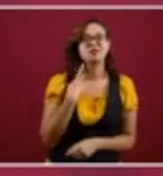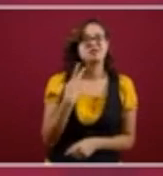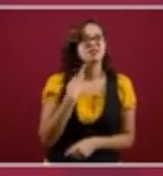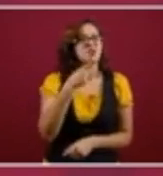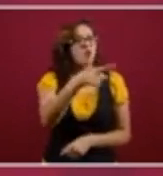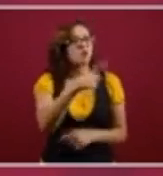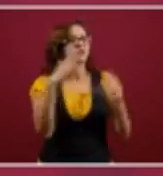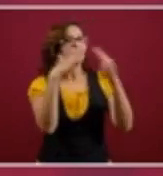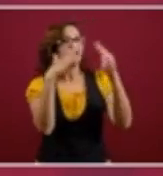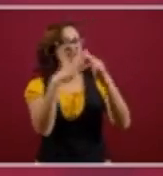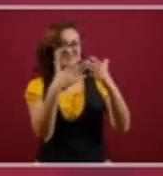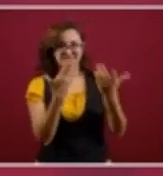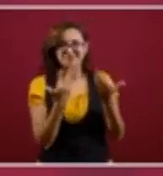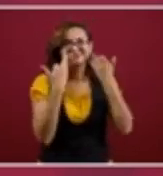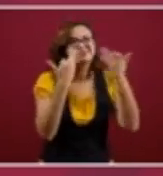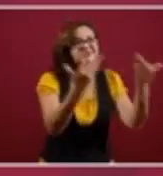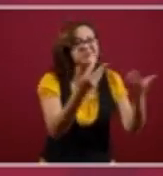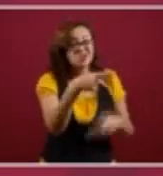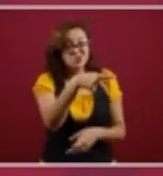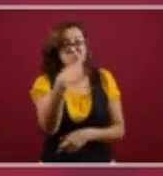venían de abajo.